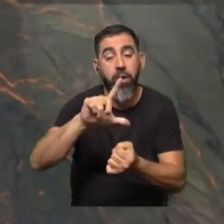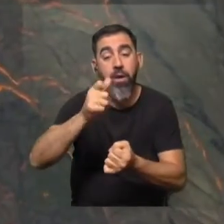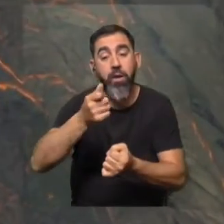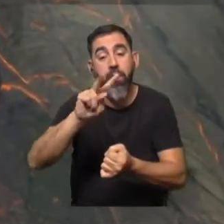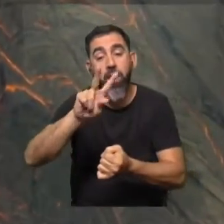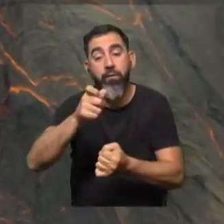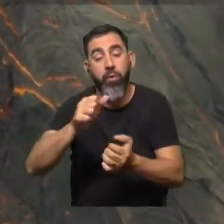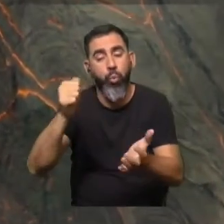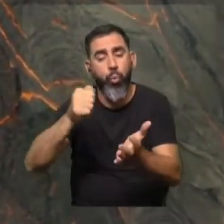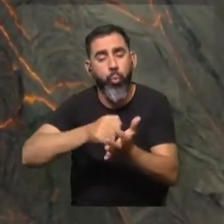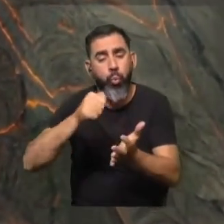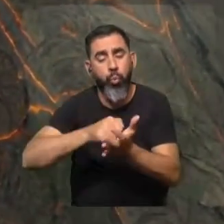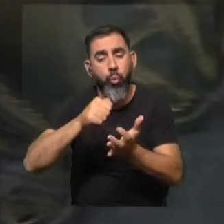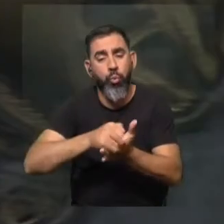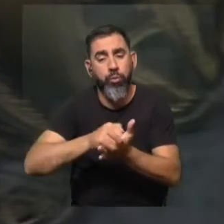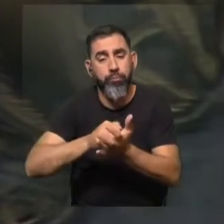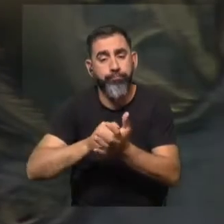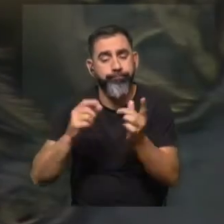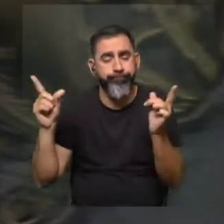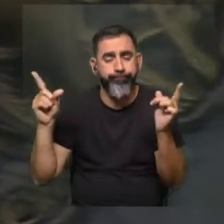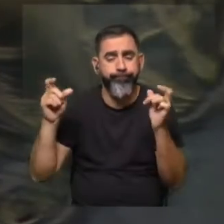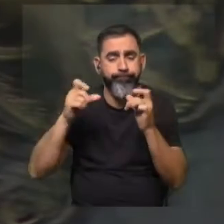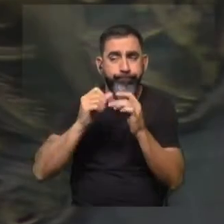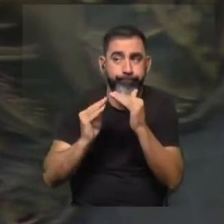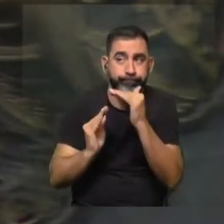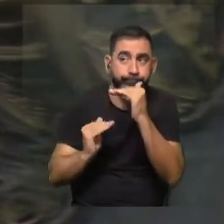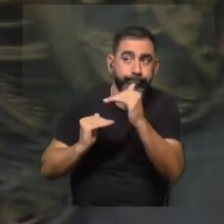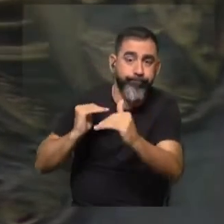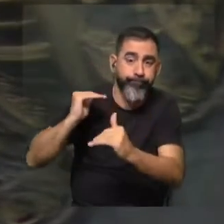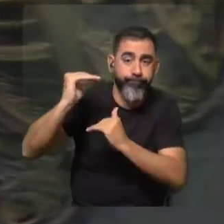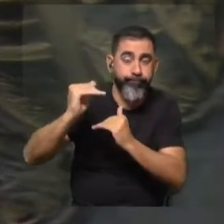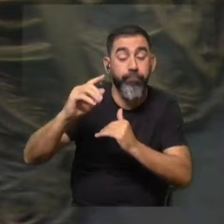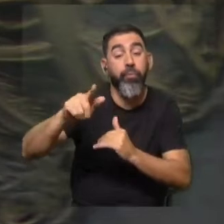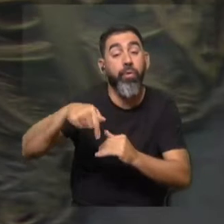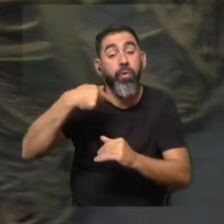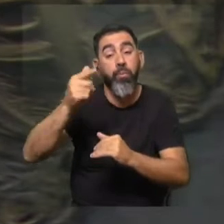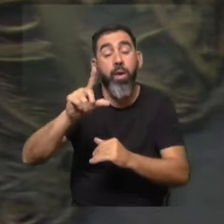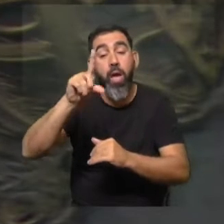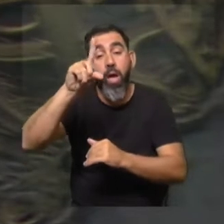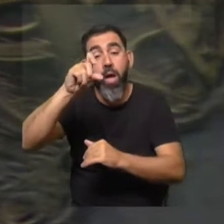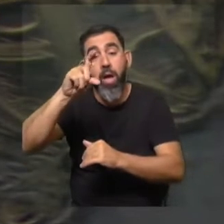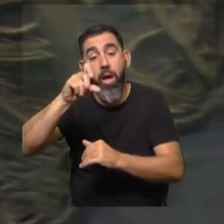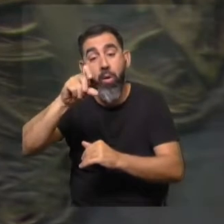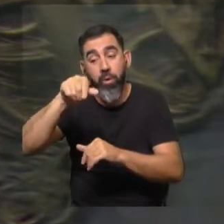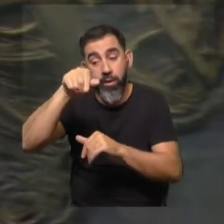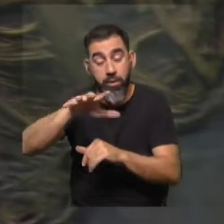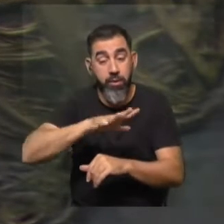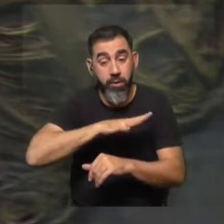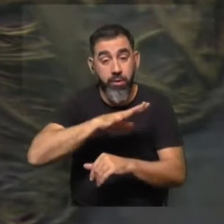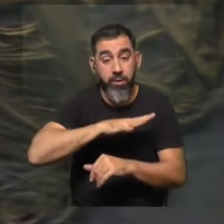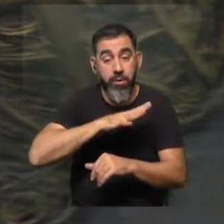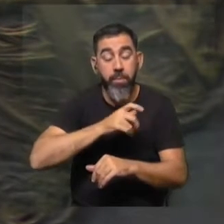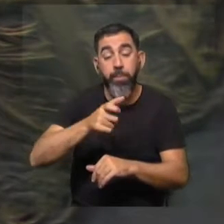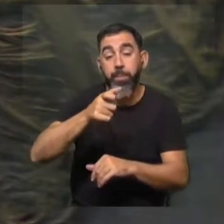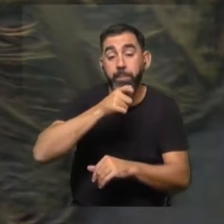se va solidificando, se le dificulta cada vez más ese ascenso y luego el agua que está presente en las